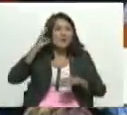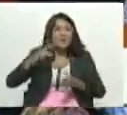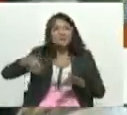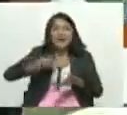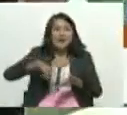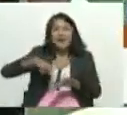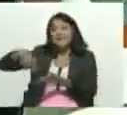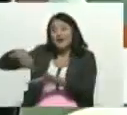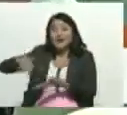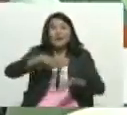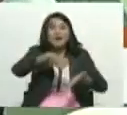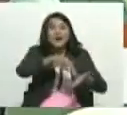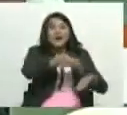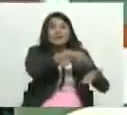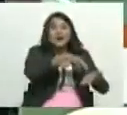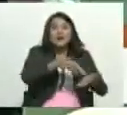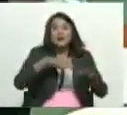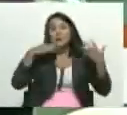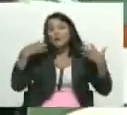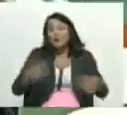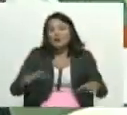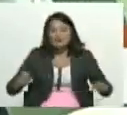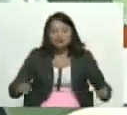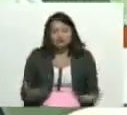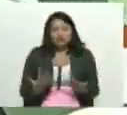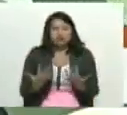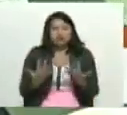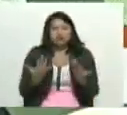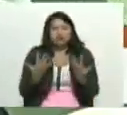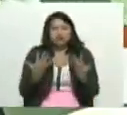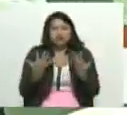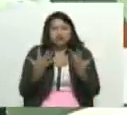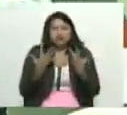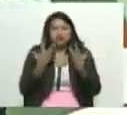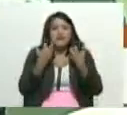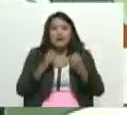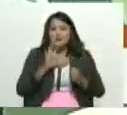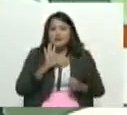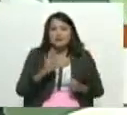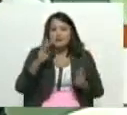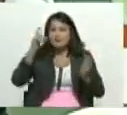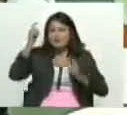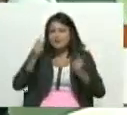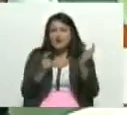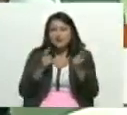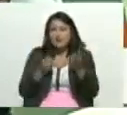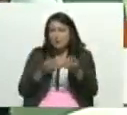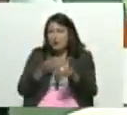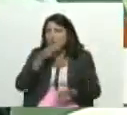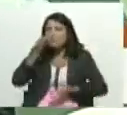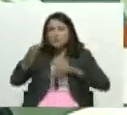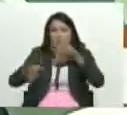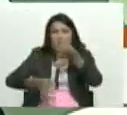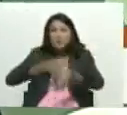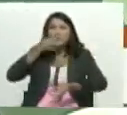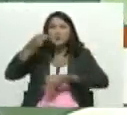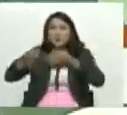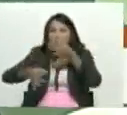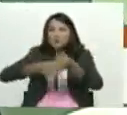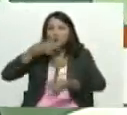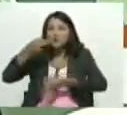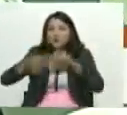fue aquel momento tan electrizante de tal manera que Xavi hizo un discurso mediado